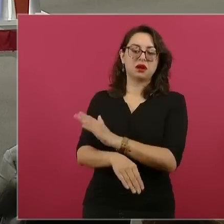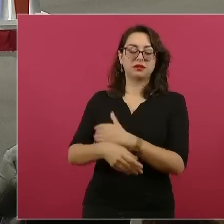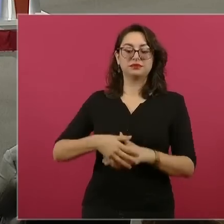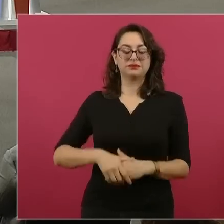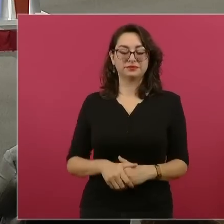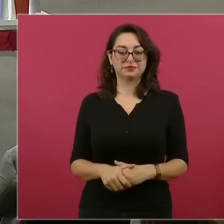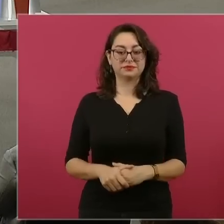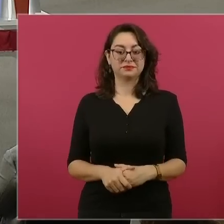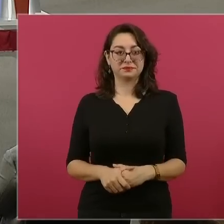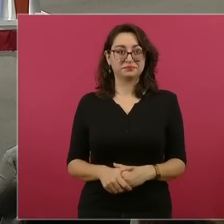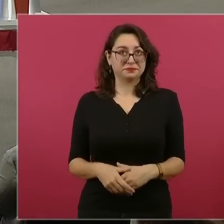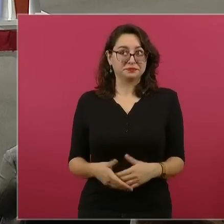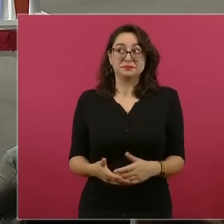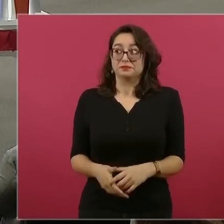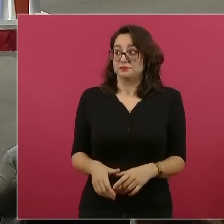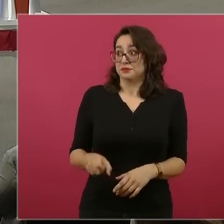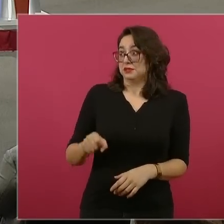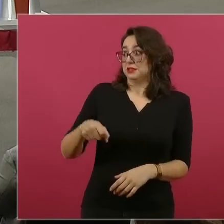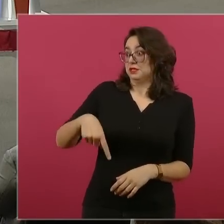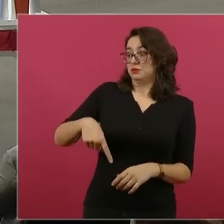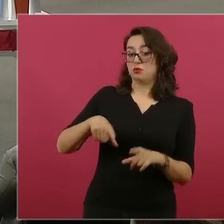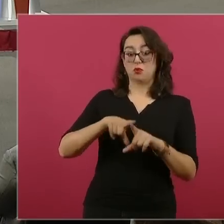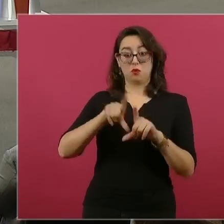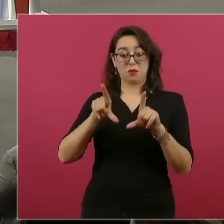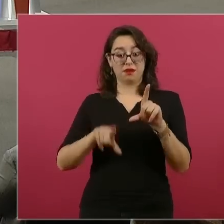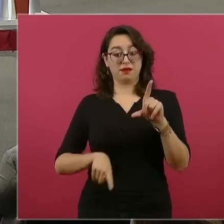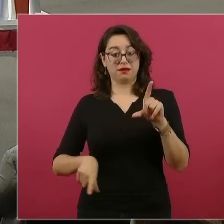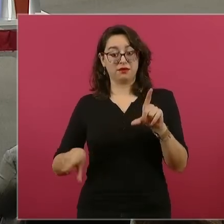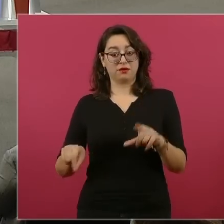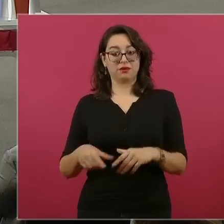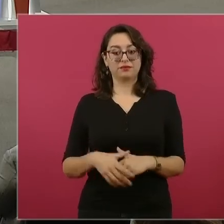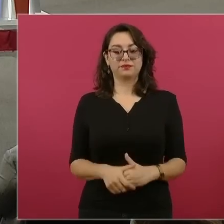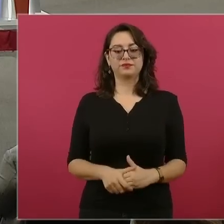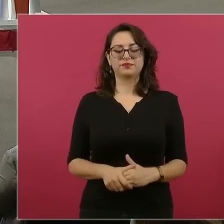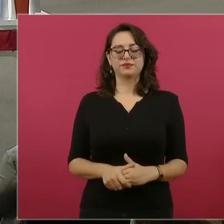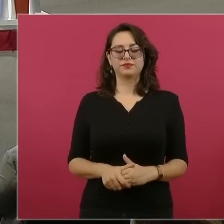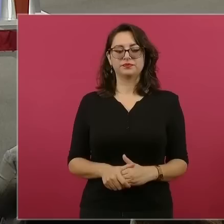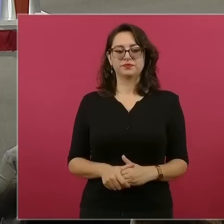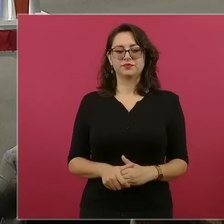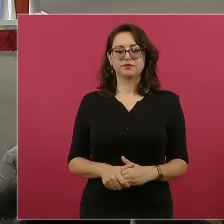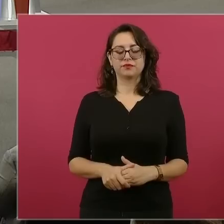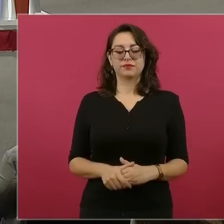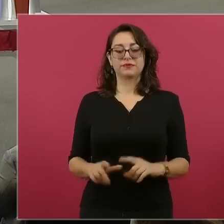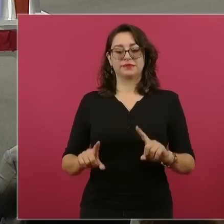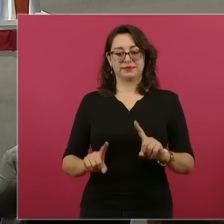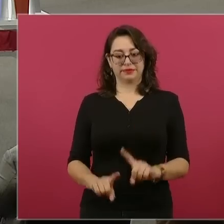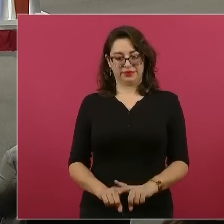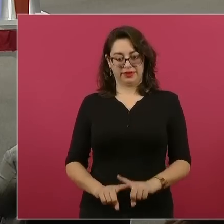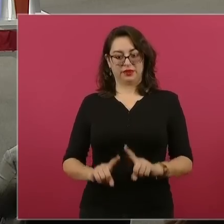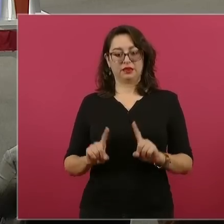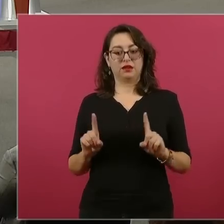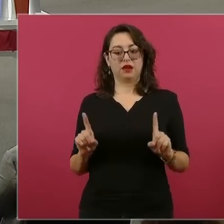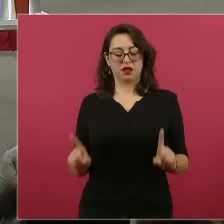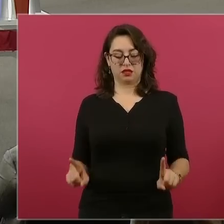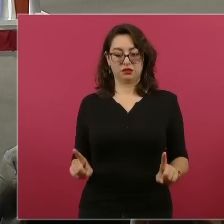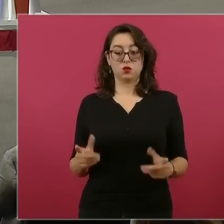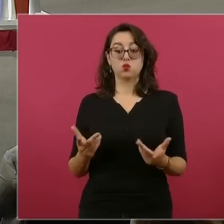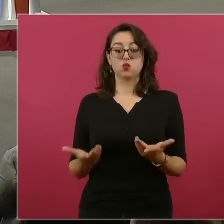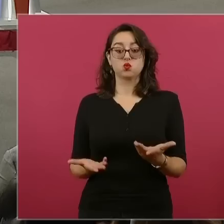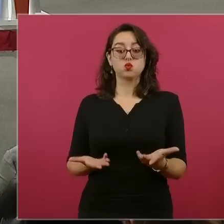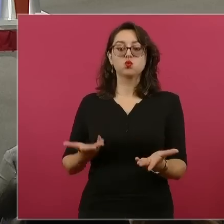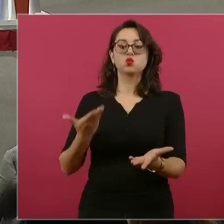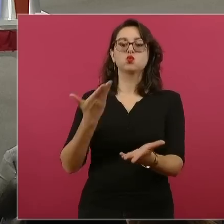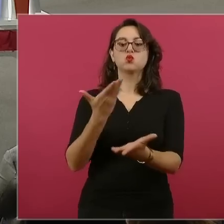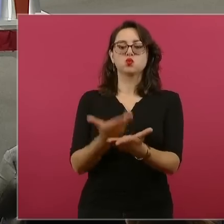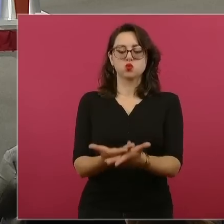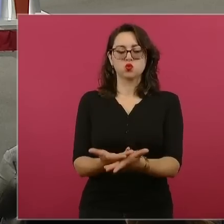Como lo vemos en México. En cambio, ahí está la propuesta. El